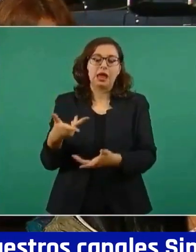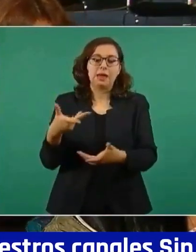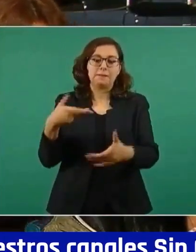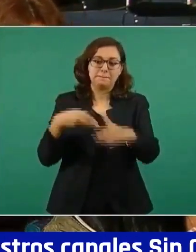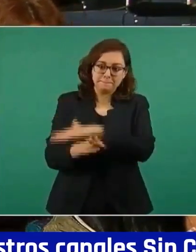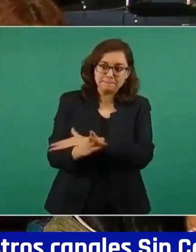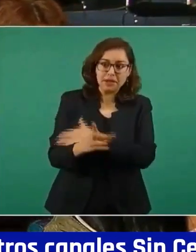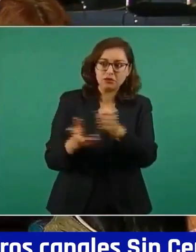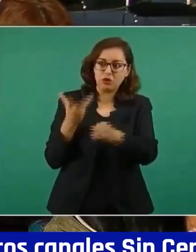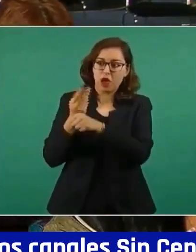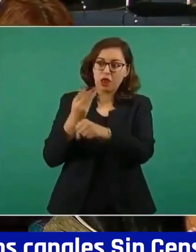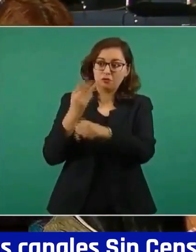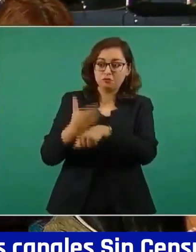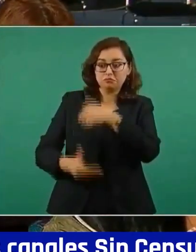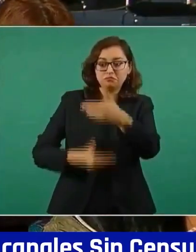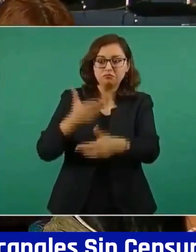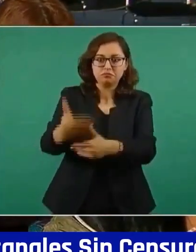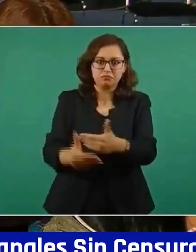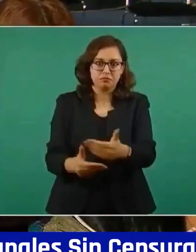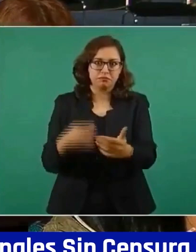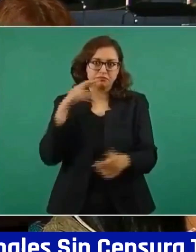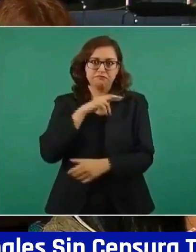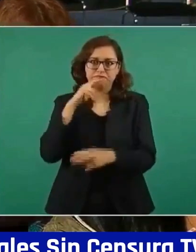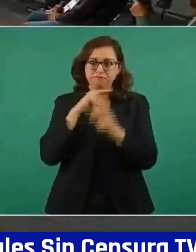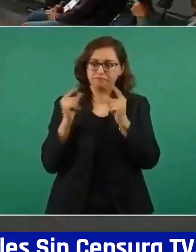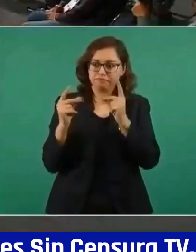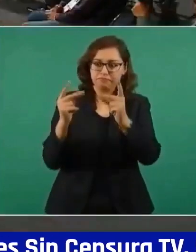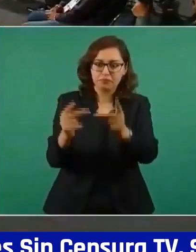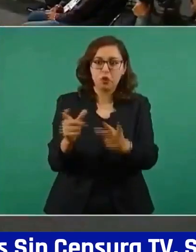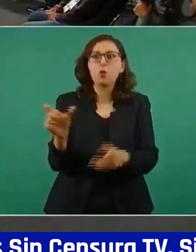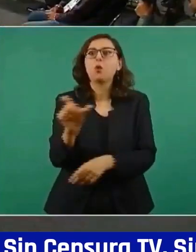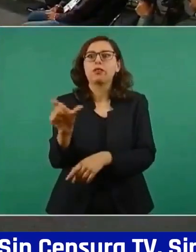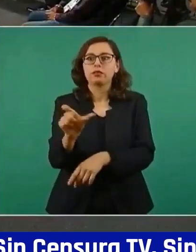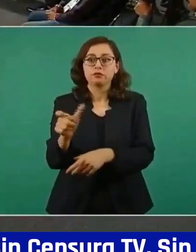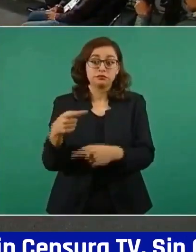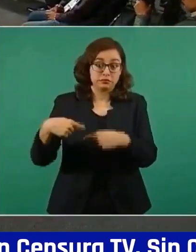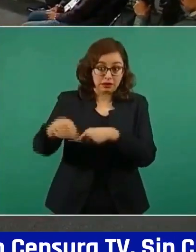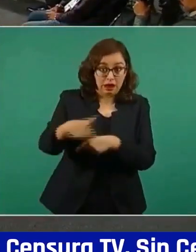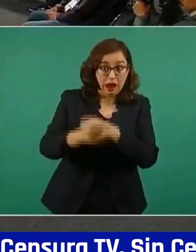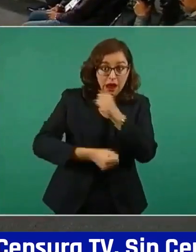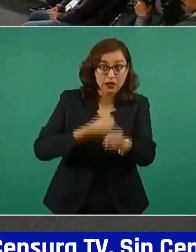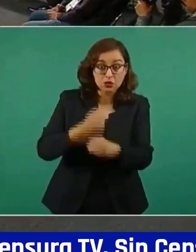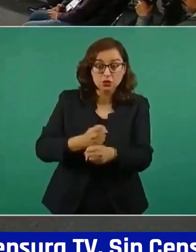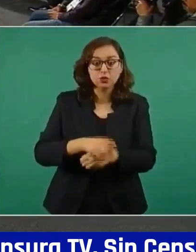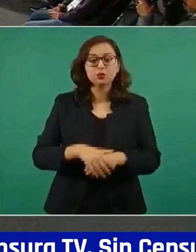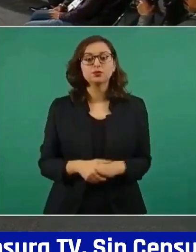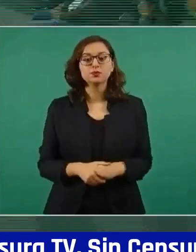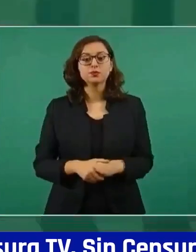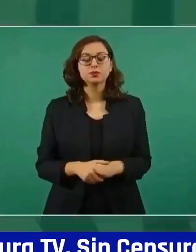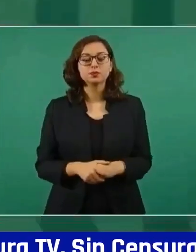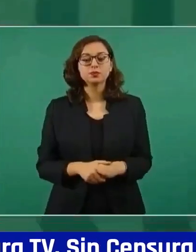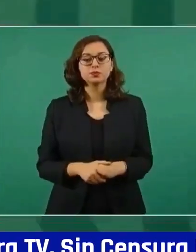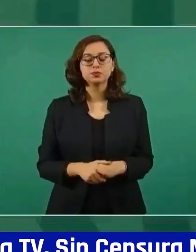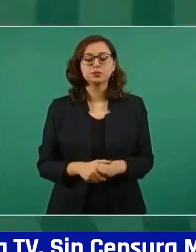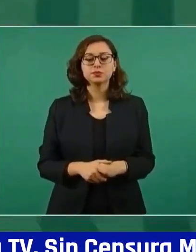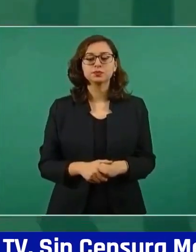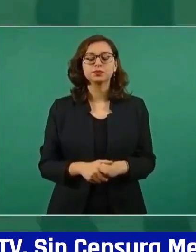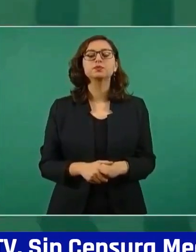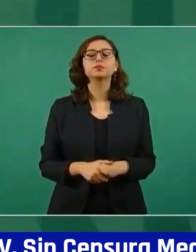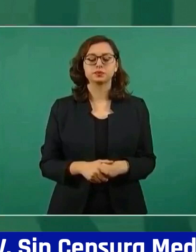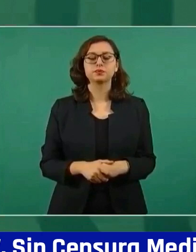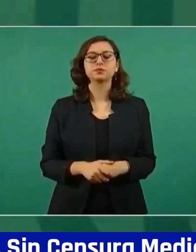que finalice el año, no sé cuándo, pueda volverse a reactivar, señor presidente. Bueno, en efecto nos reunimos